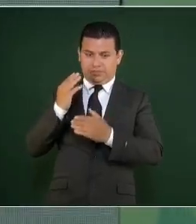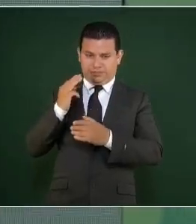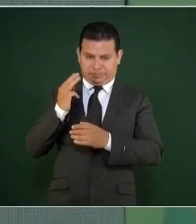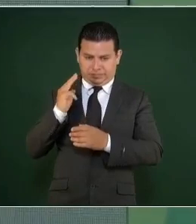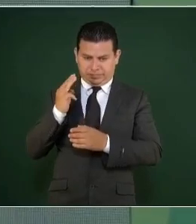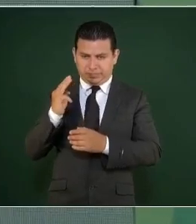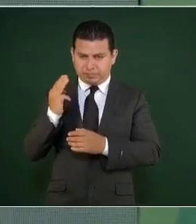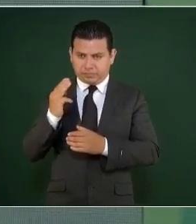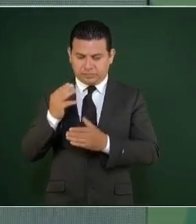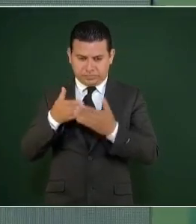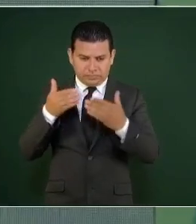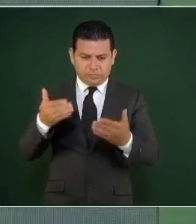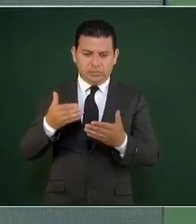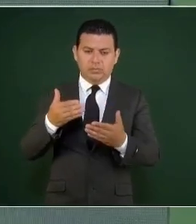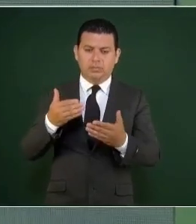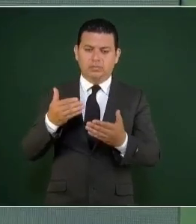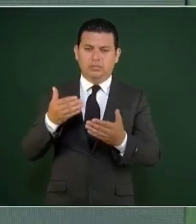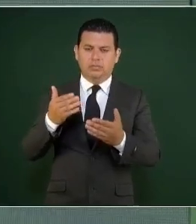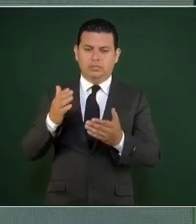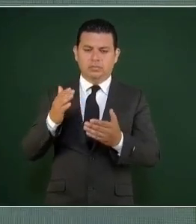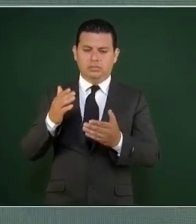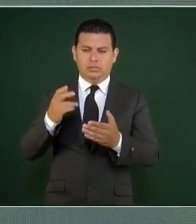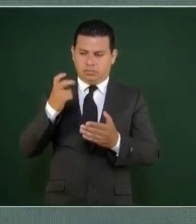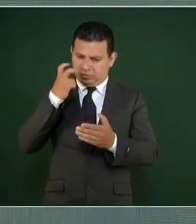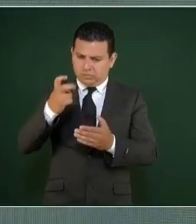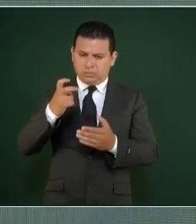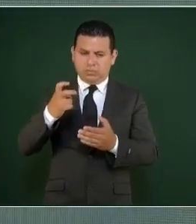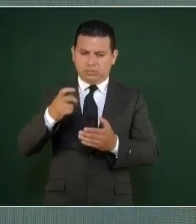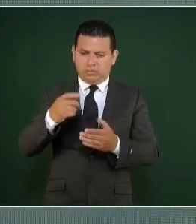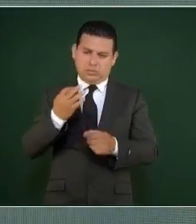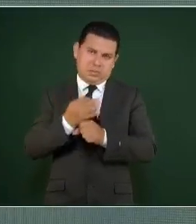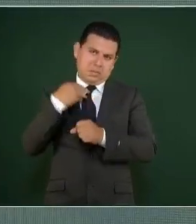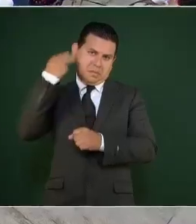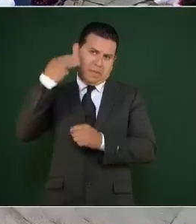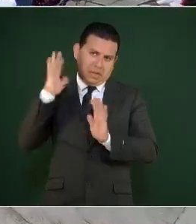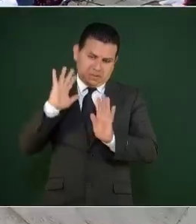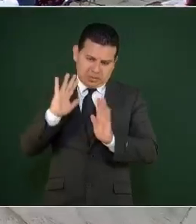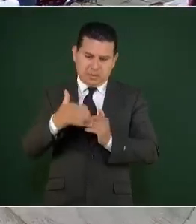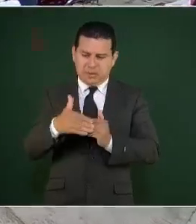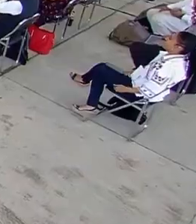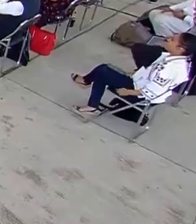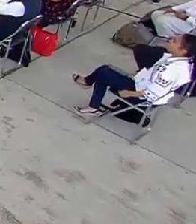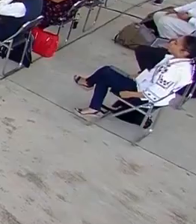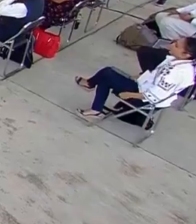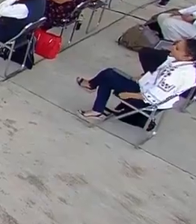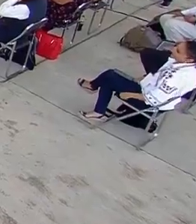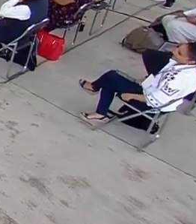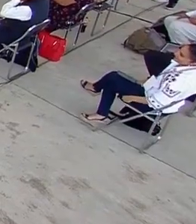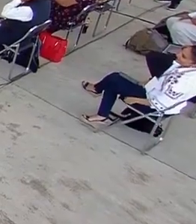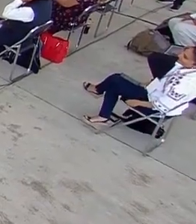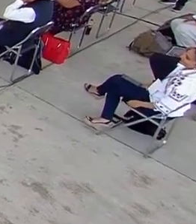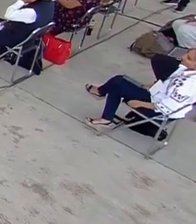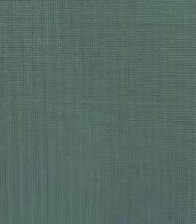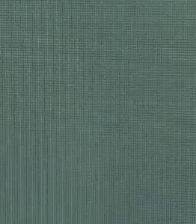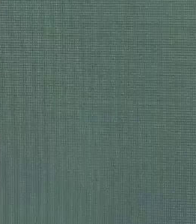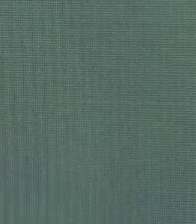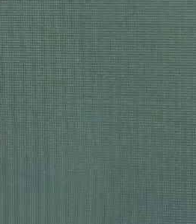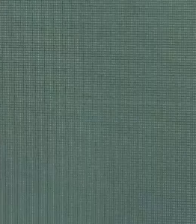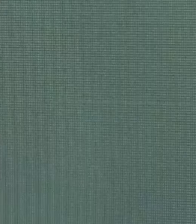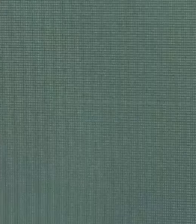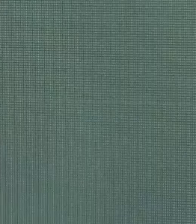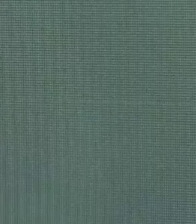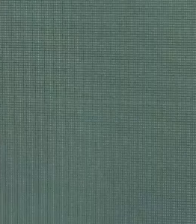mes, pero todavía estamos en marzo, ¿no? Pero de todas maneras ya me lo